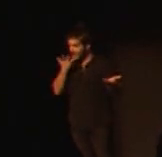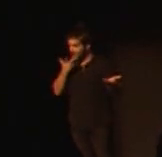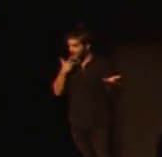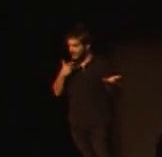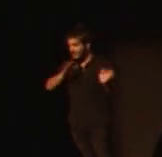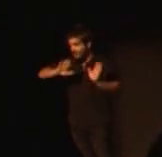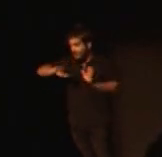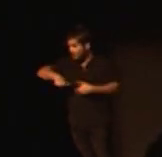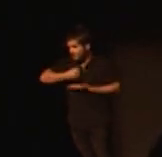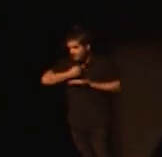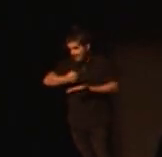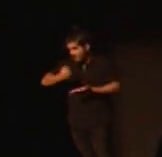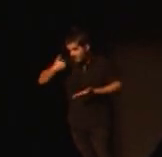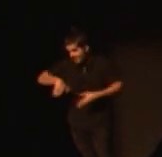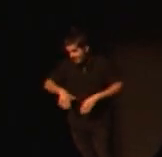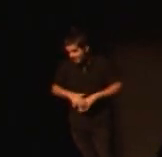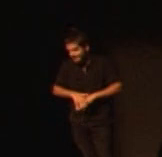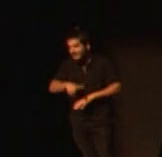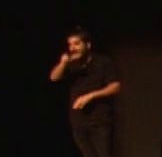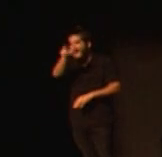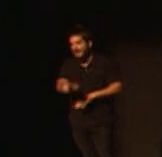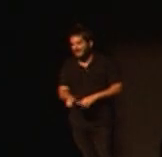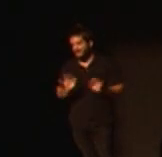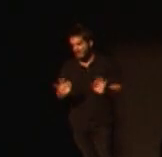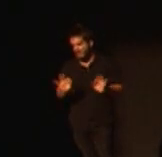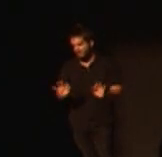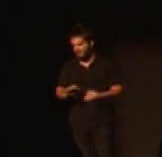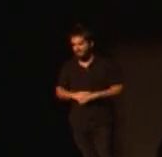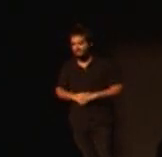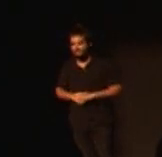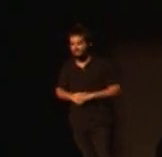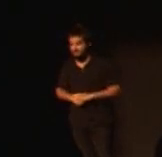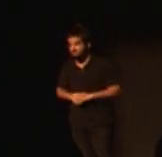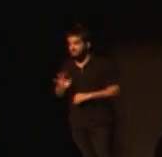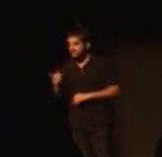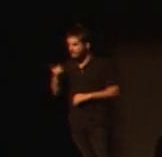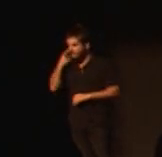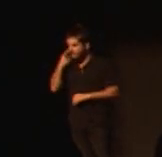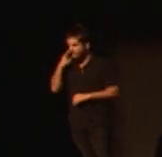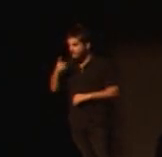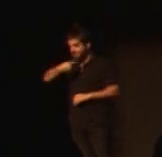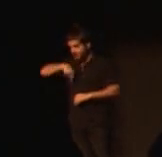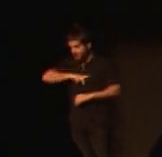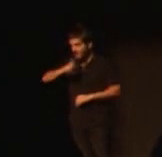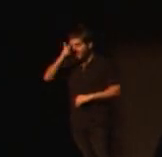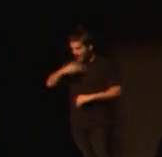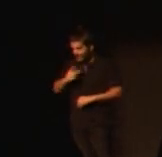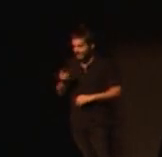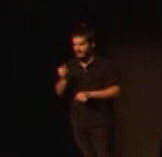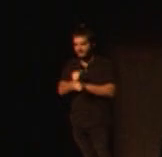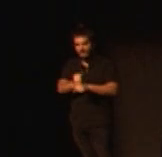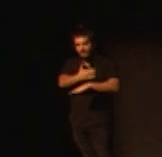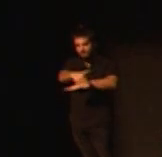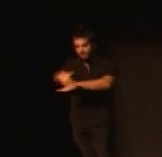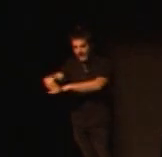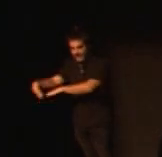premio, el premio a la persona física. Sí, pero fíjate, yo es que somos la ONCE, estamos en la calle, se lo debemos